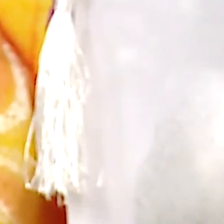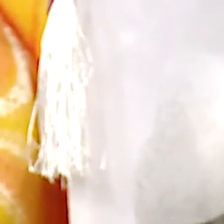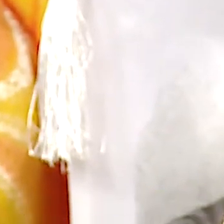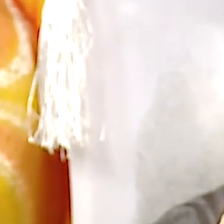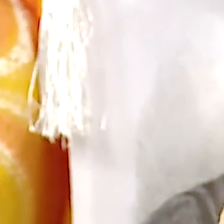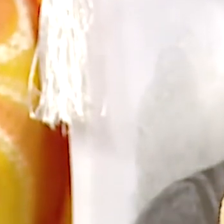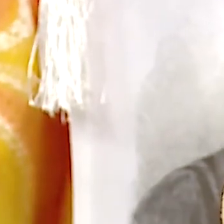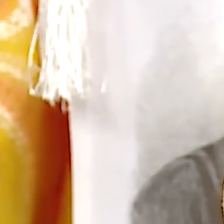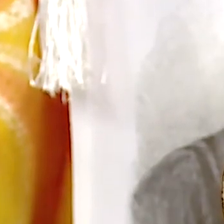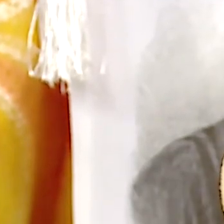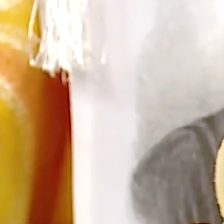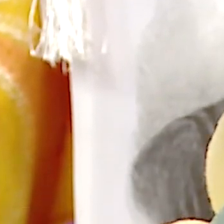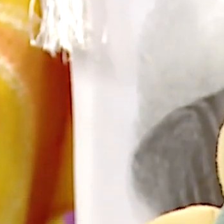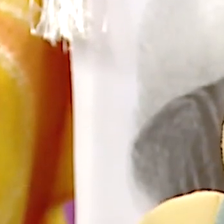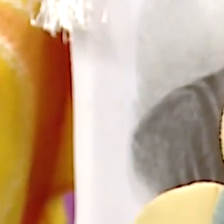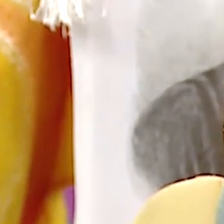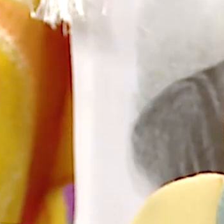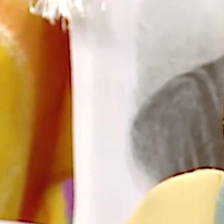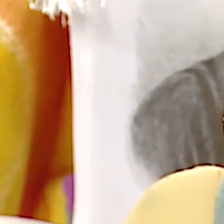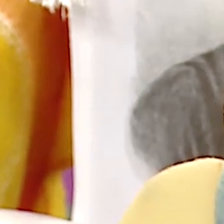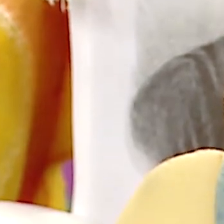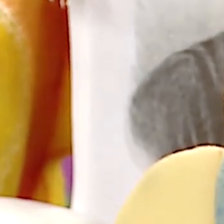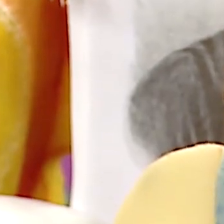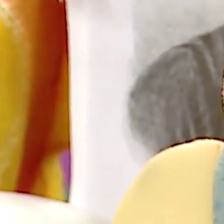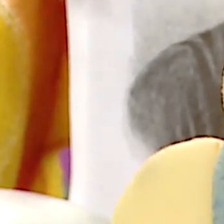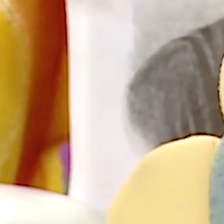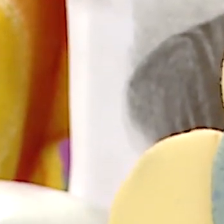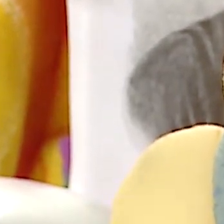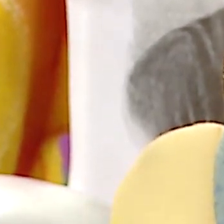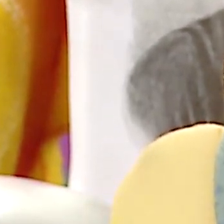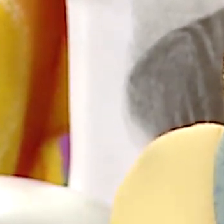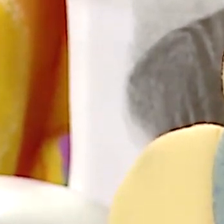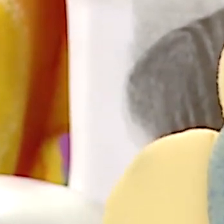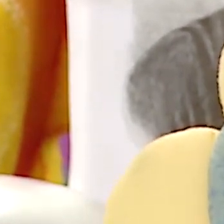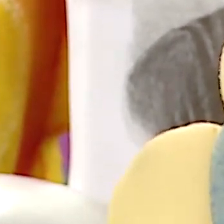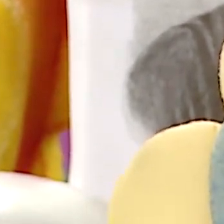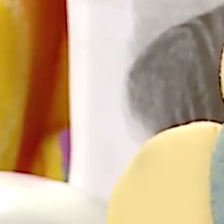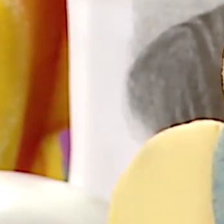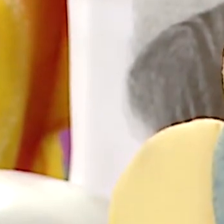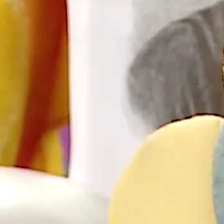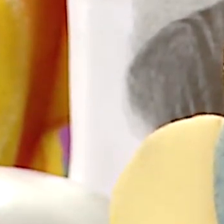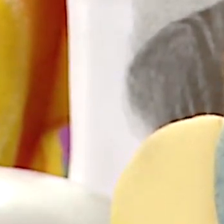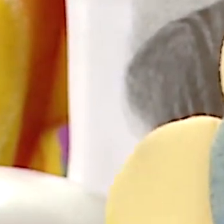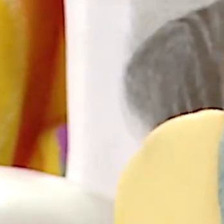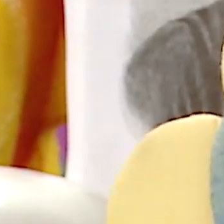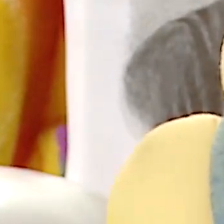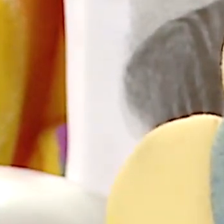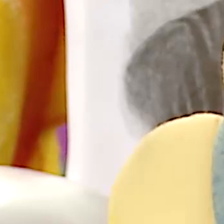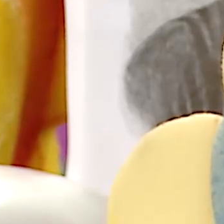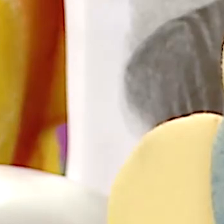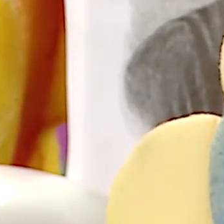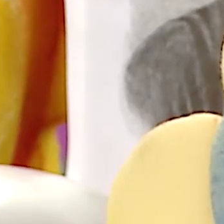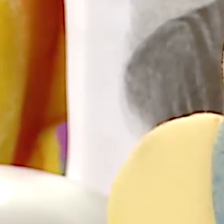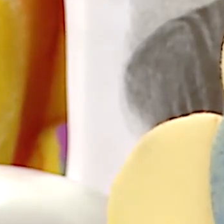dieron cuenta? Sí, es don Manuel Belgrano. Muy